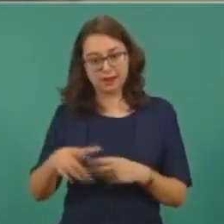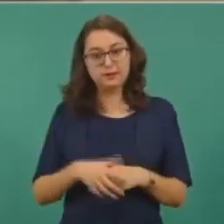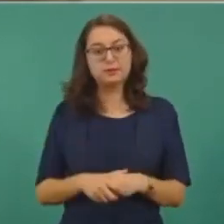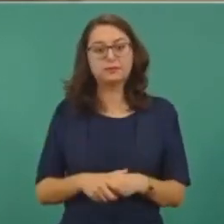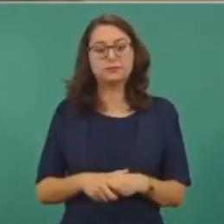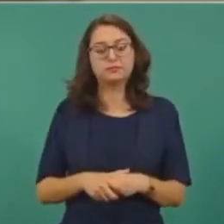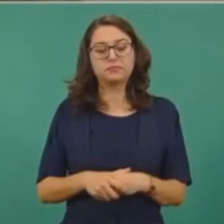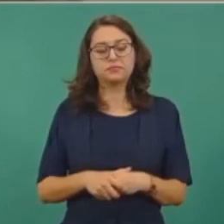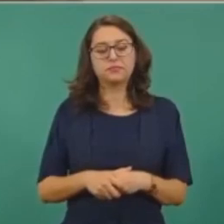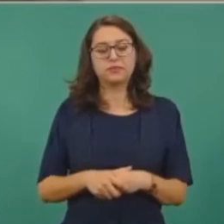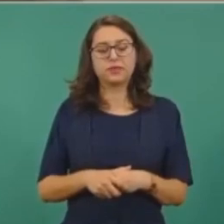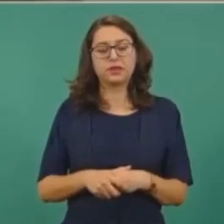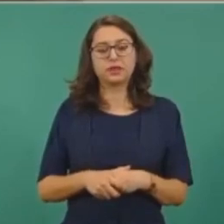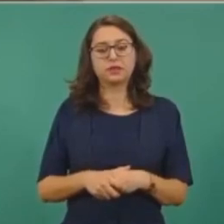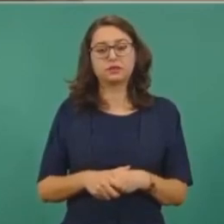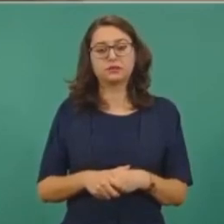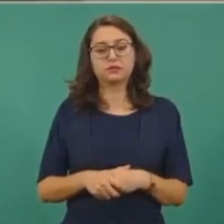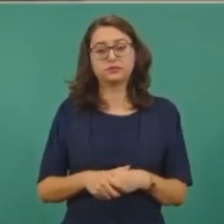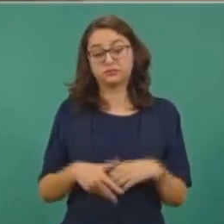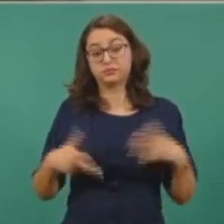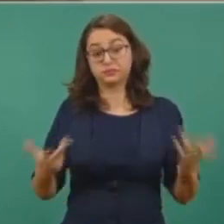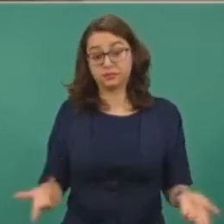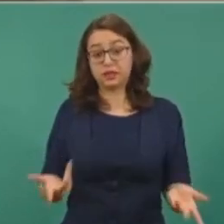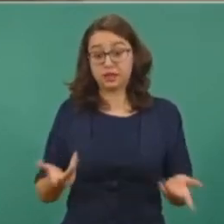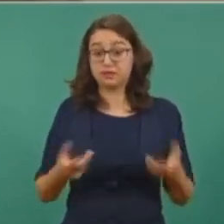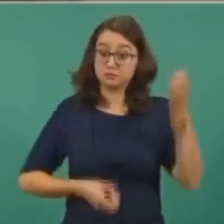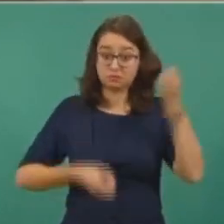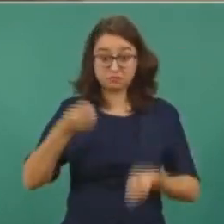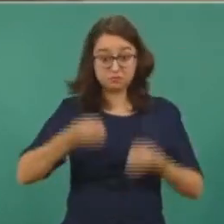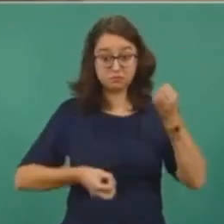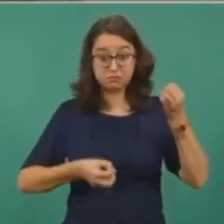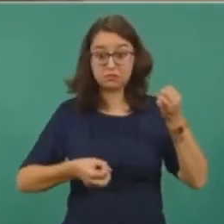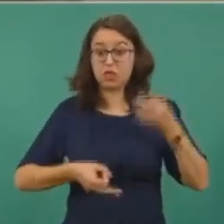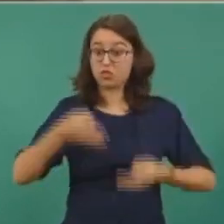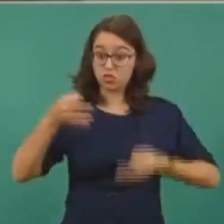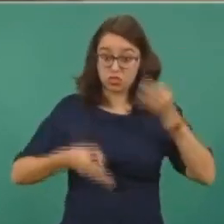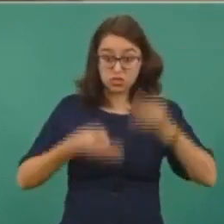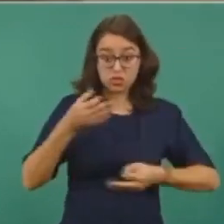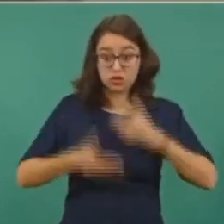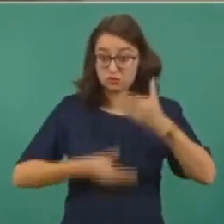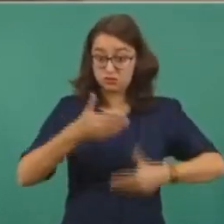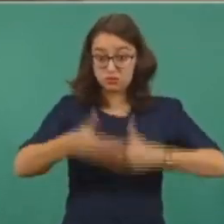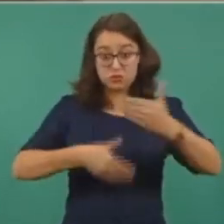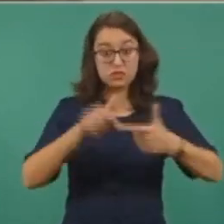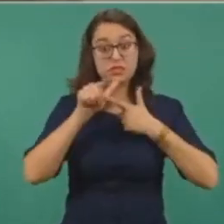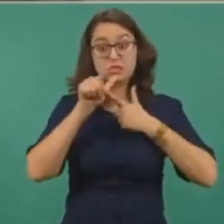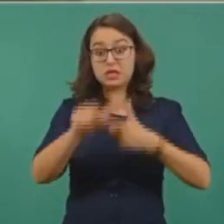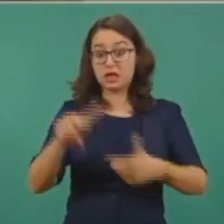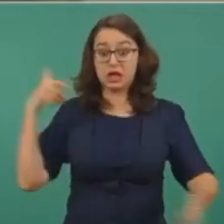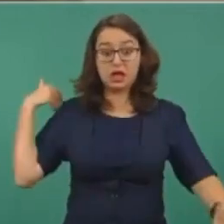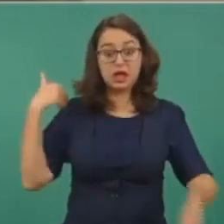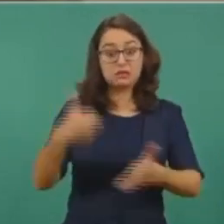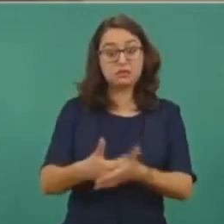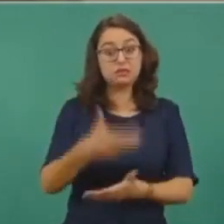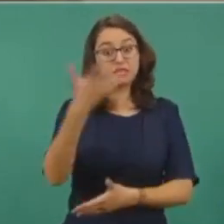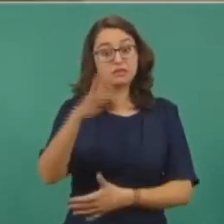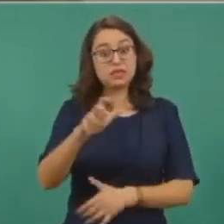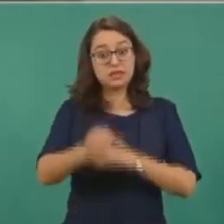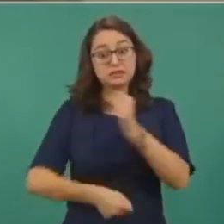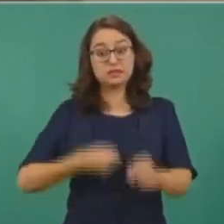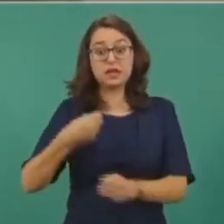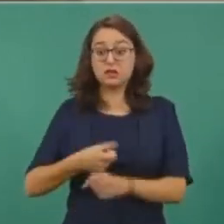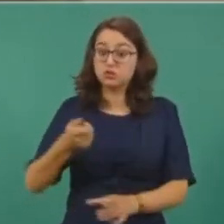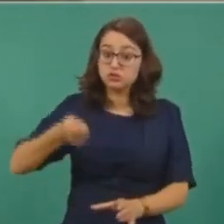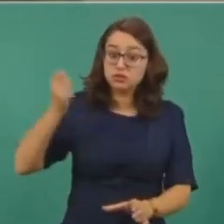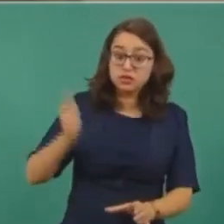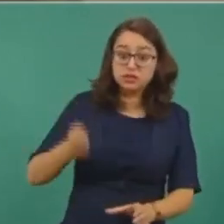caso que pues sigue en los tribunales. Ya sobreseyó, pero lleva 10 años sin que se le haya dado